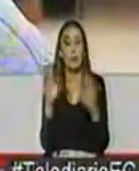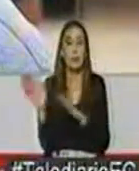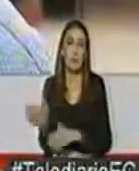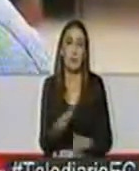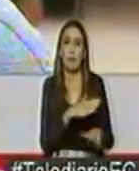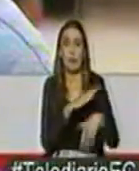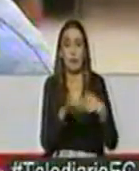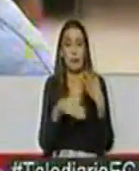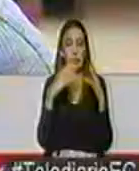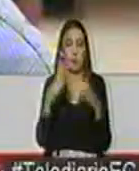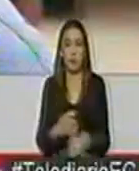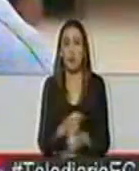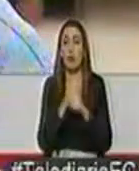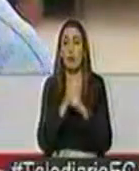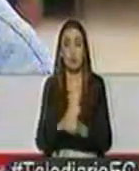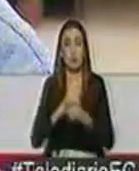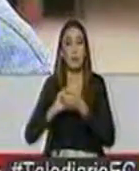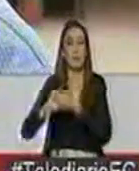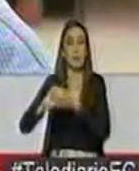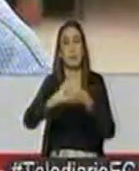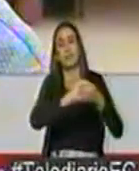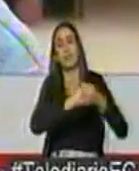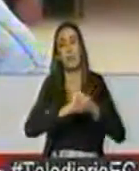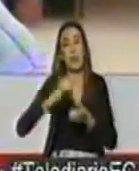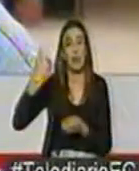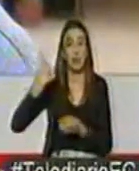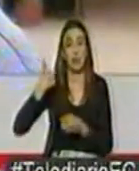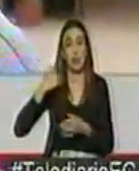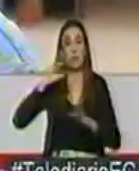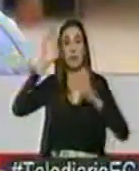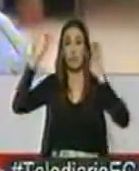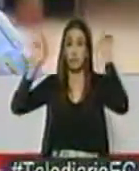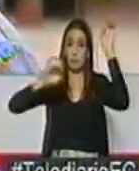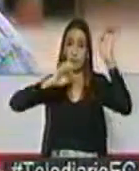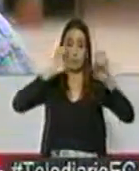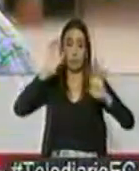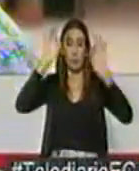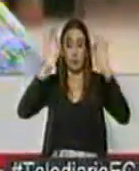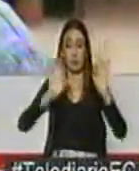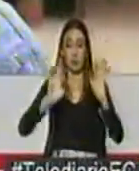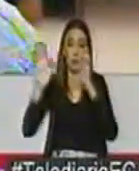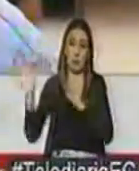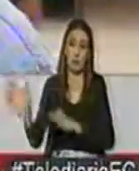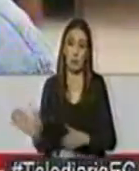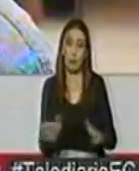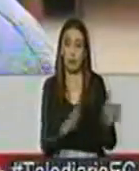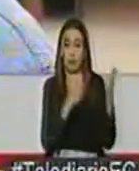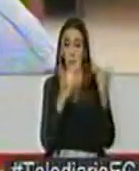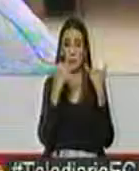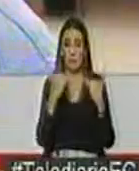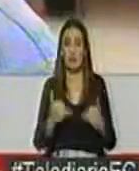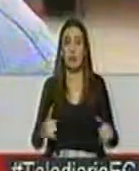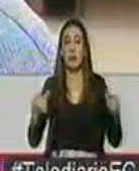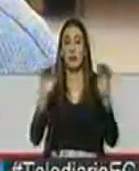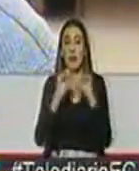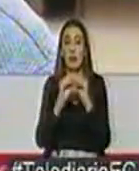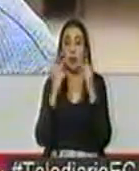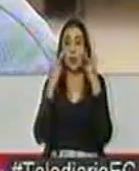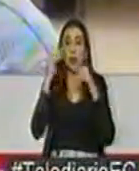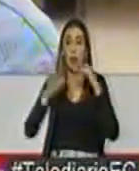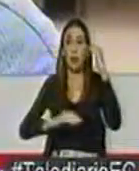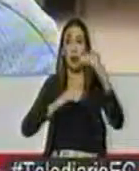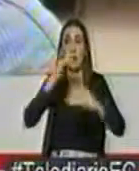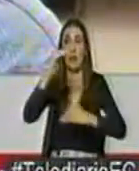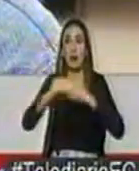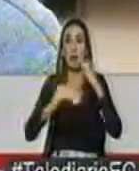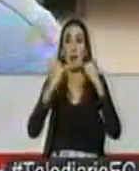todos confluyamos, todos hagamos equipo, todos tengamos una estrategia en conjunto, y precisamente esta nueva figura del Ministerio sin duda alguna va